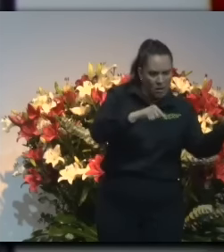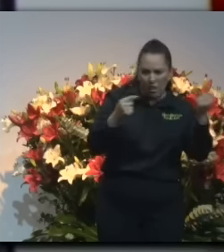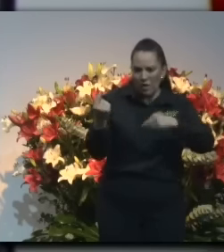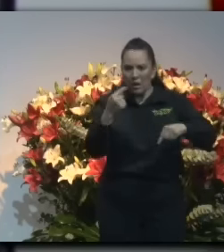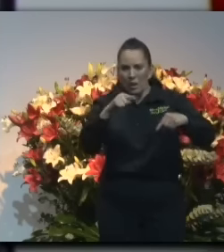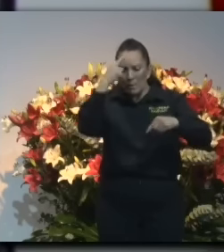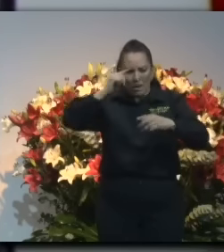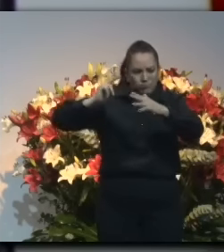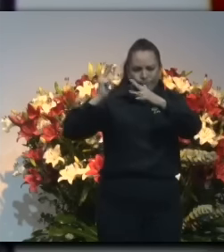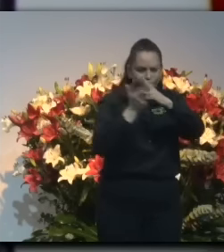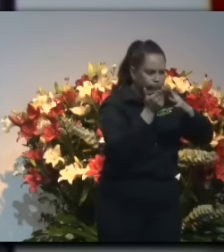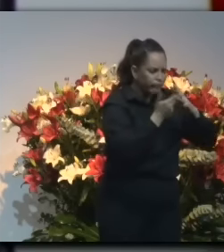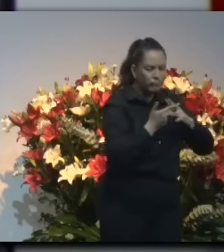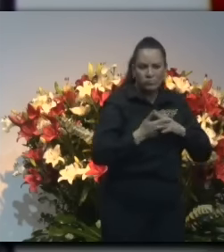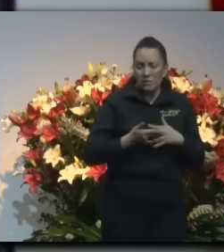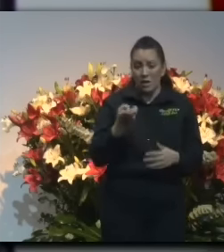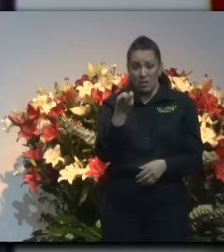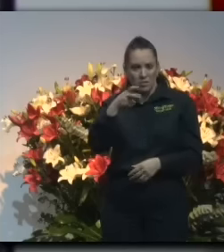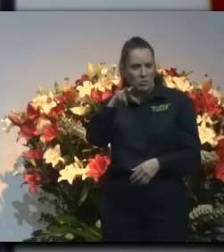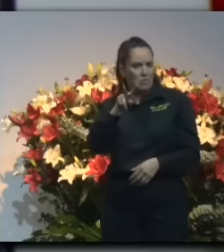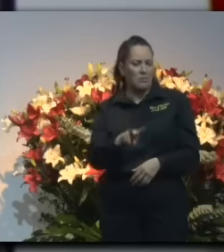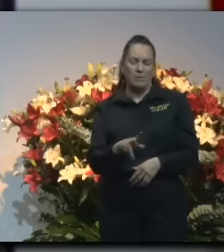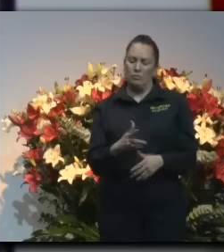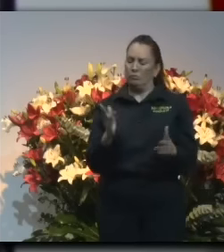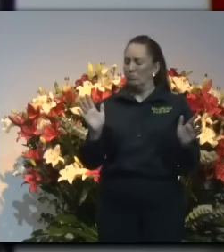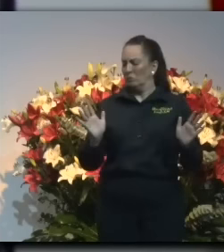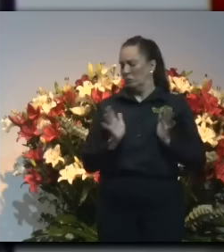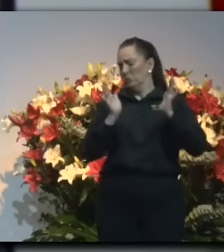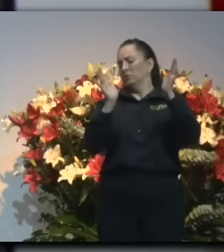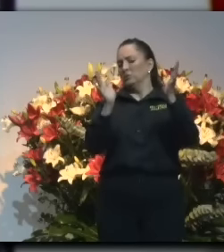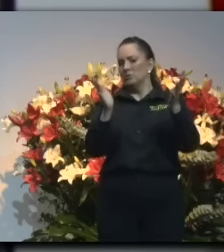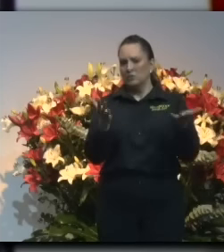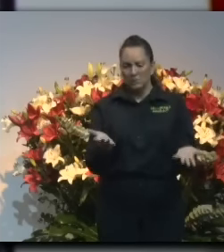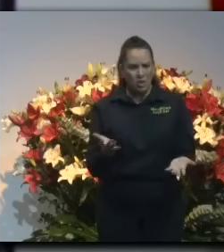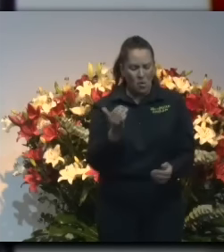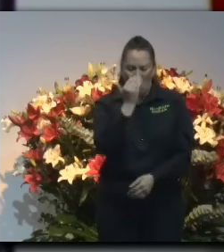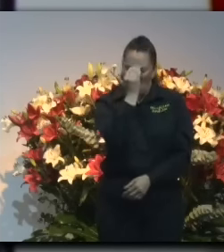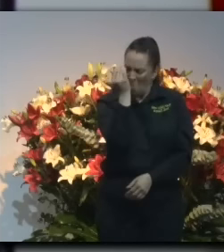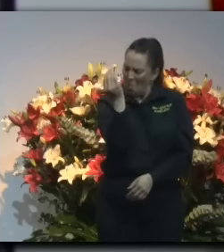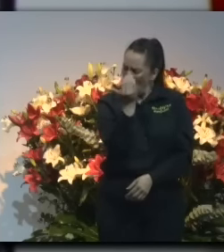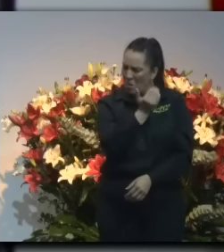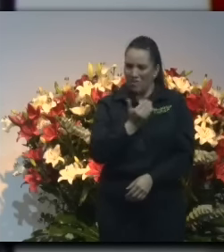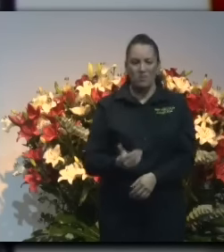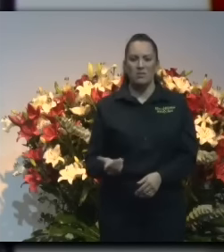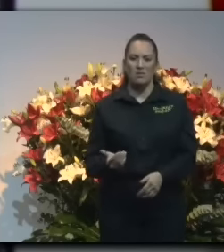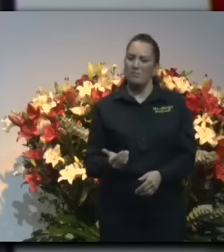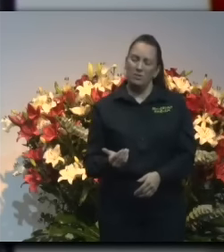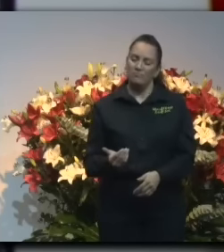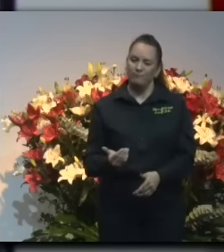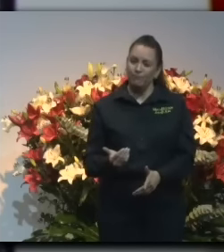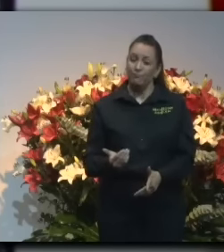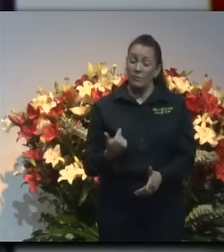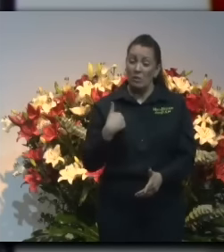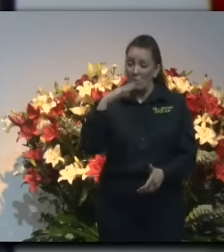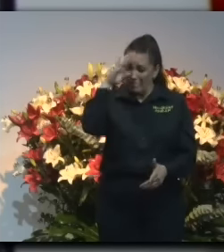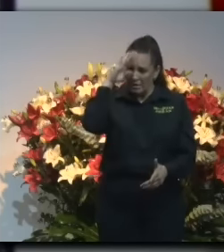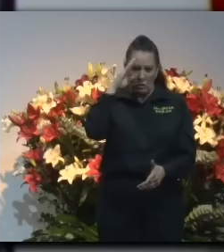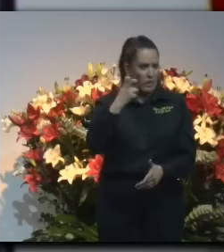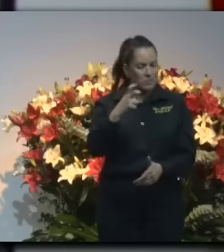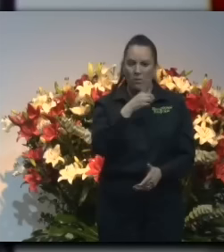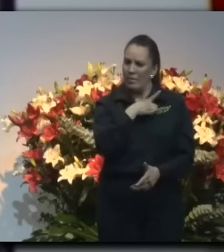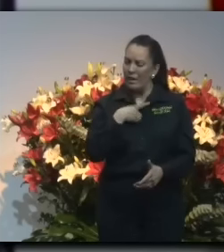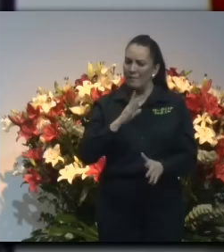la vida. Y todo esto es una cosa y terrible que me parece que tiene que